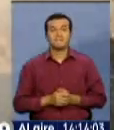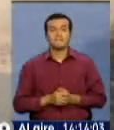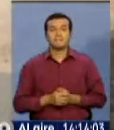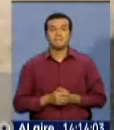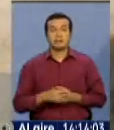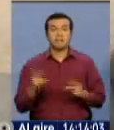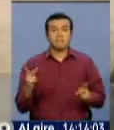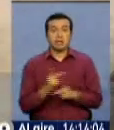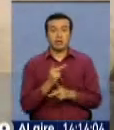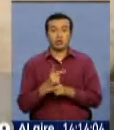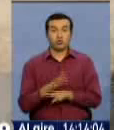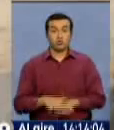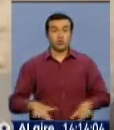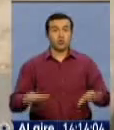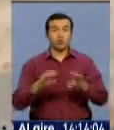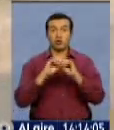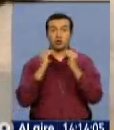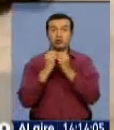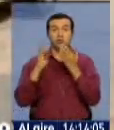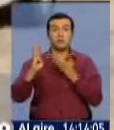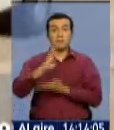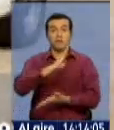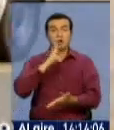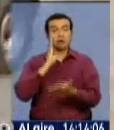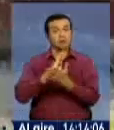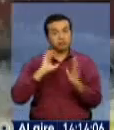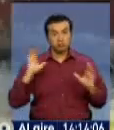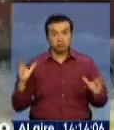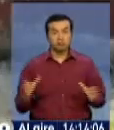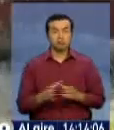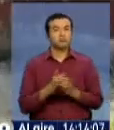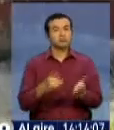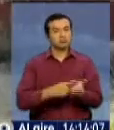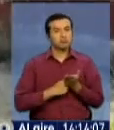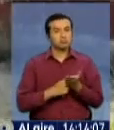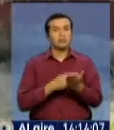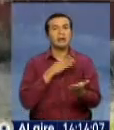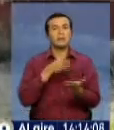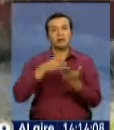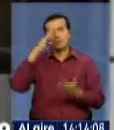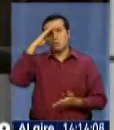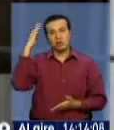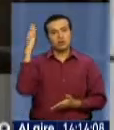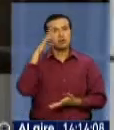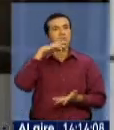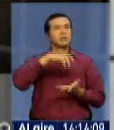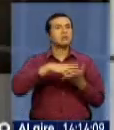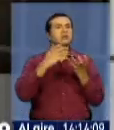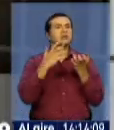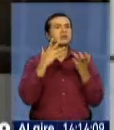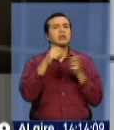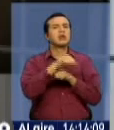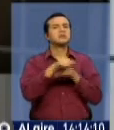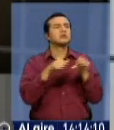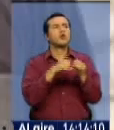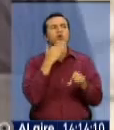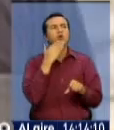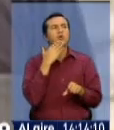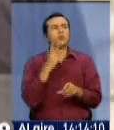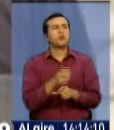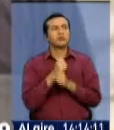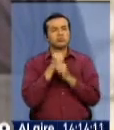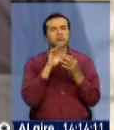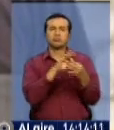Ante la inseguridad, la organización barrial es una alternativa. Por ello acuden a la policía provincial en busca de asesoramiento. Que